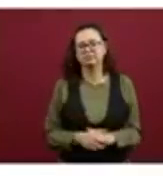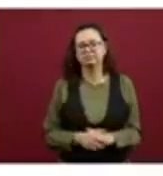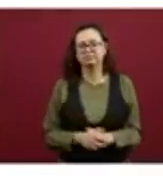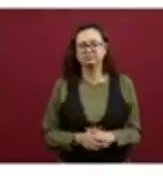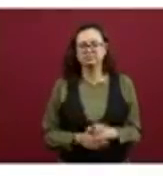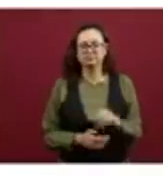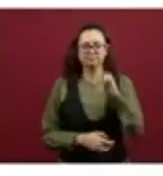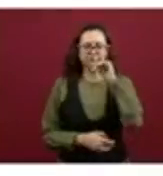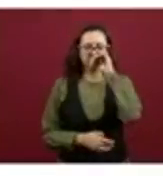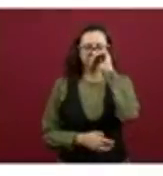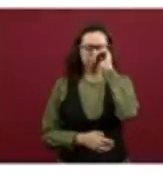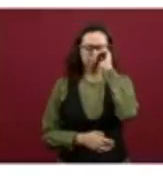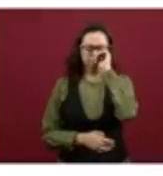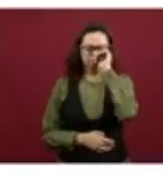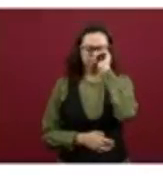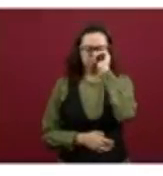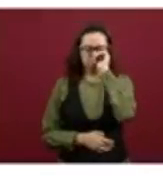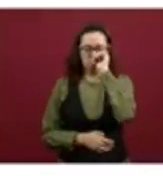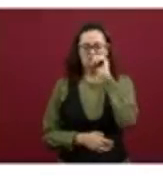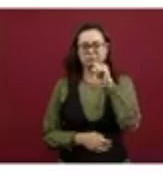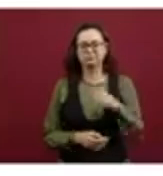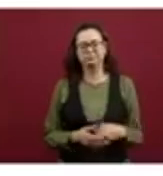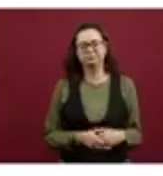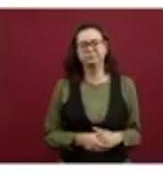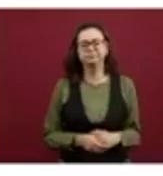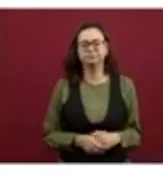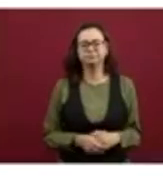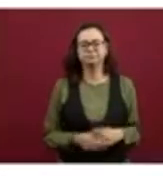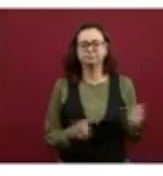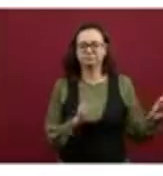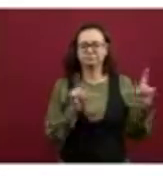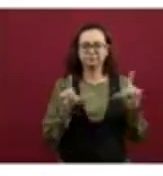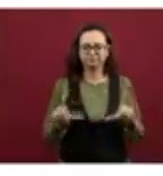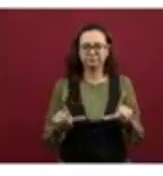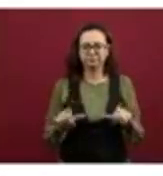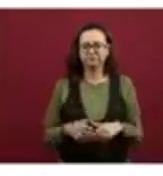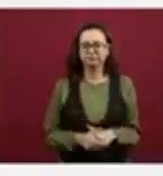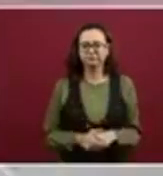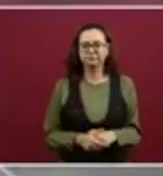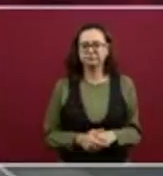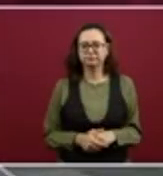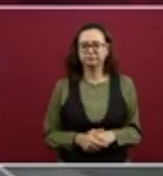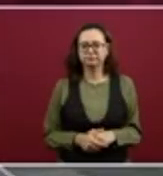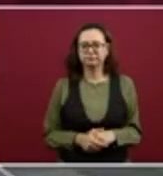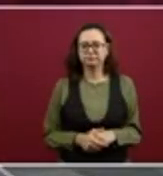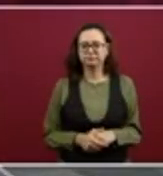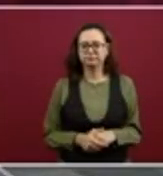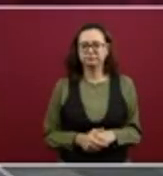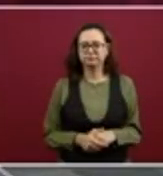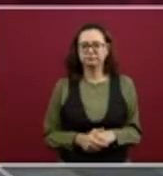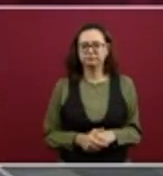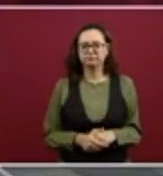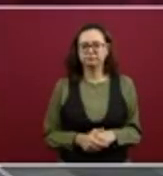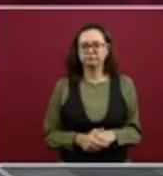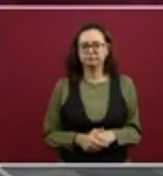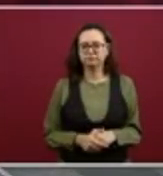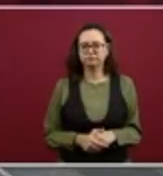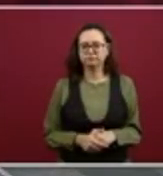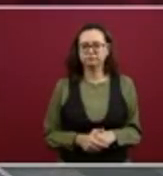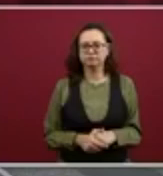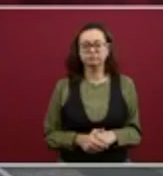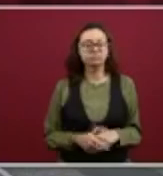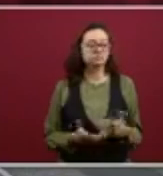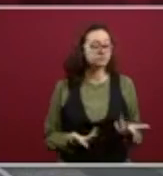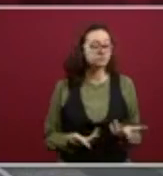leyes de ingreso. Siguiente. O sea, les señalo, es raro el que